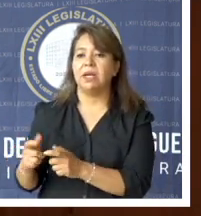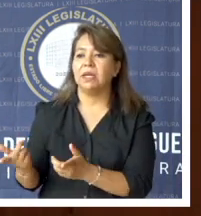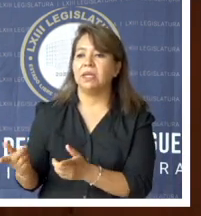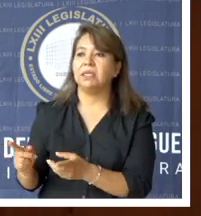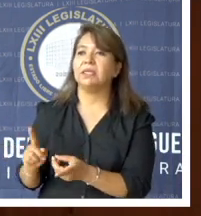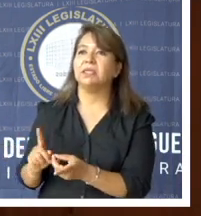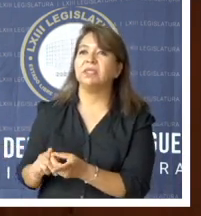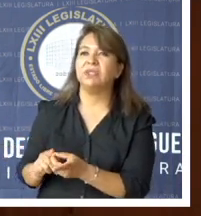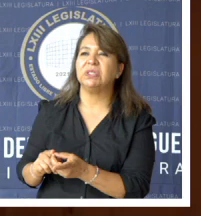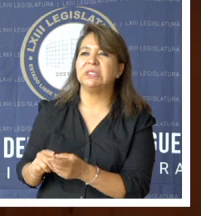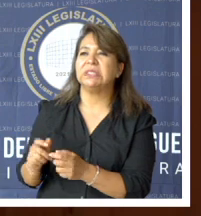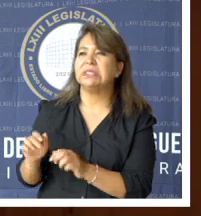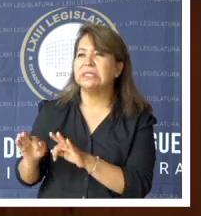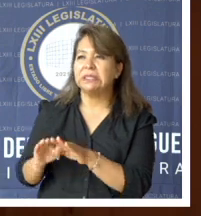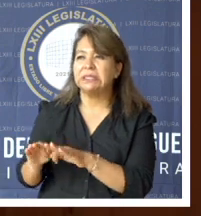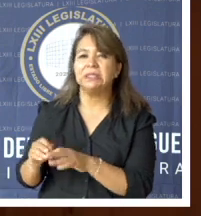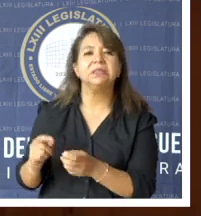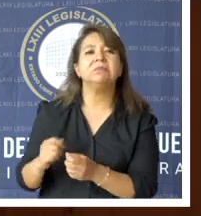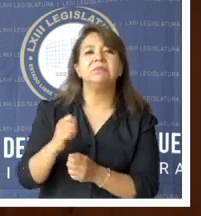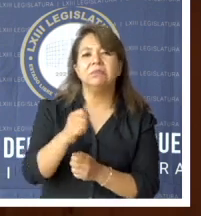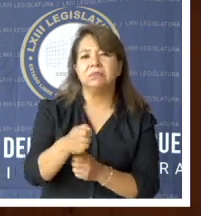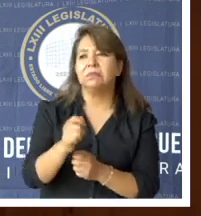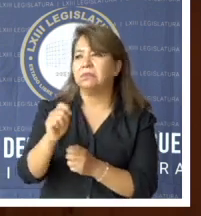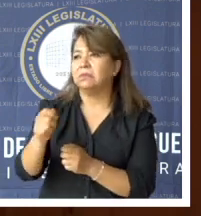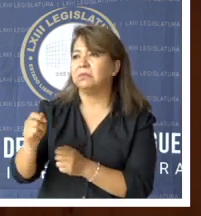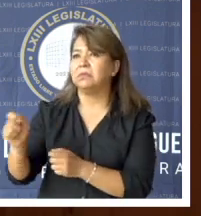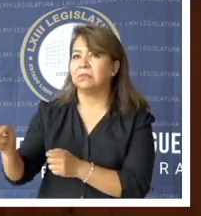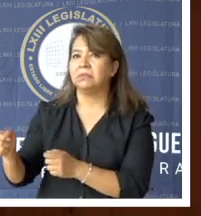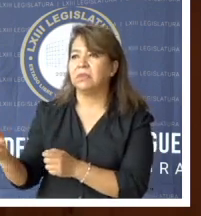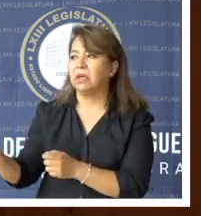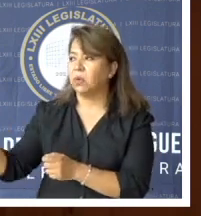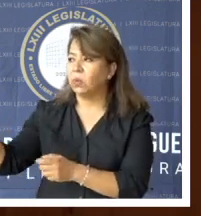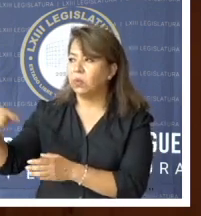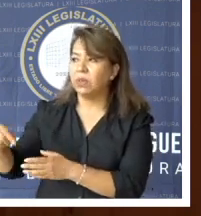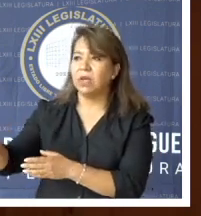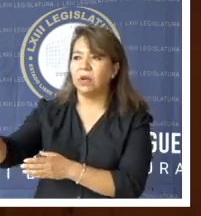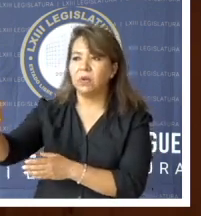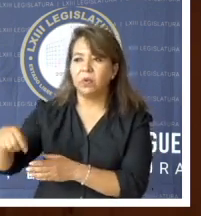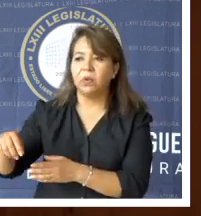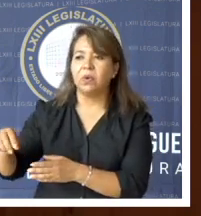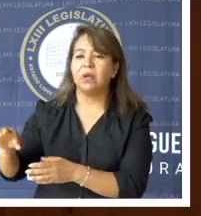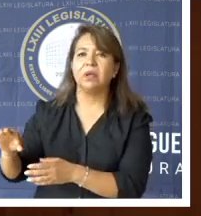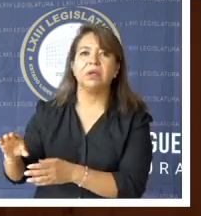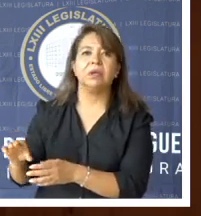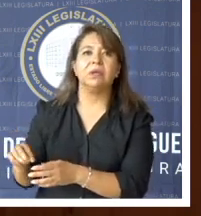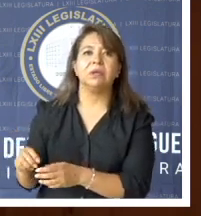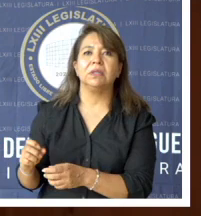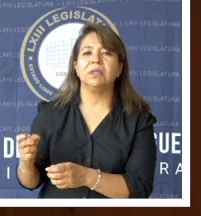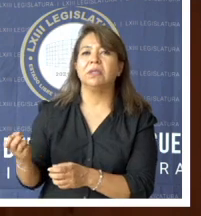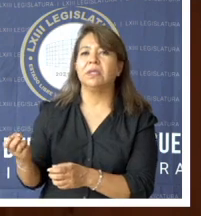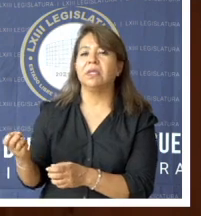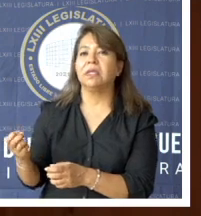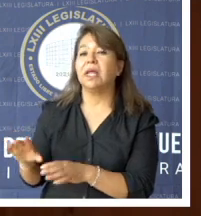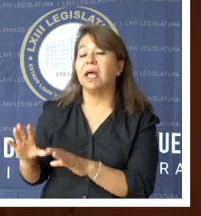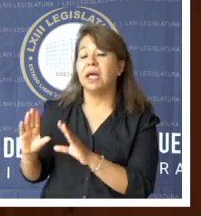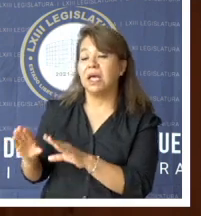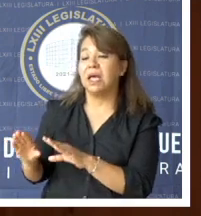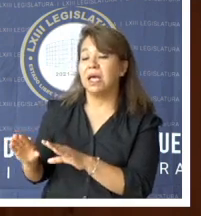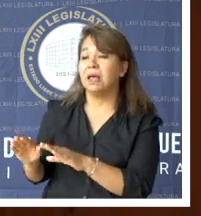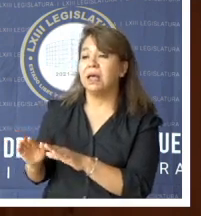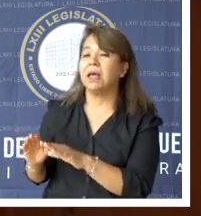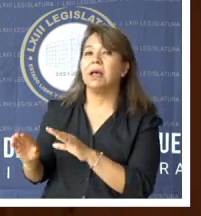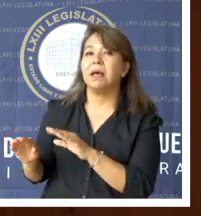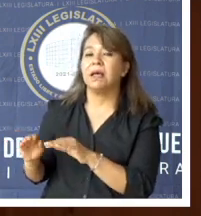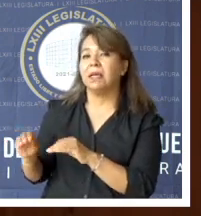de personal podrían participar en el reclutamiento, selección, entrenamiento y capacitación,